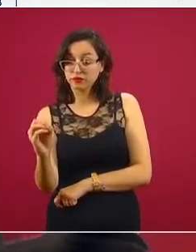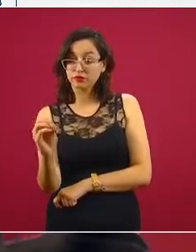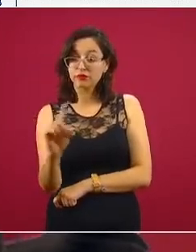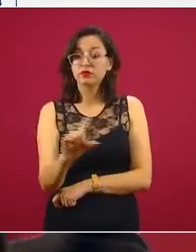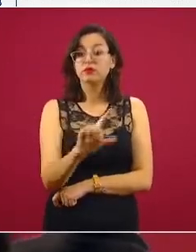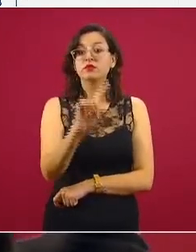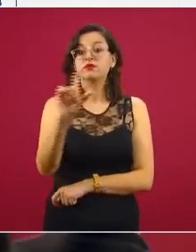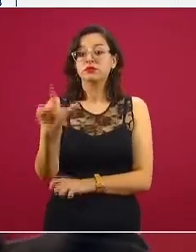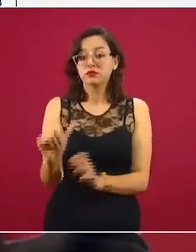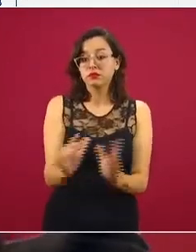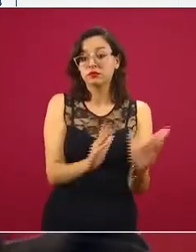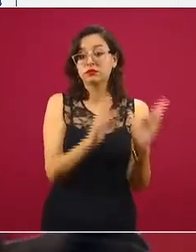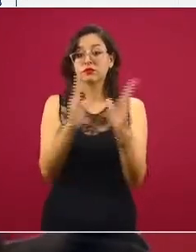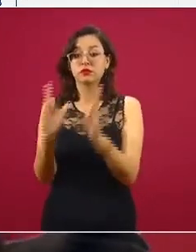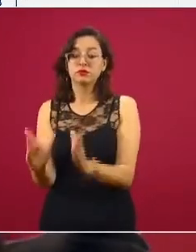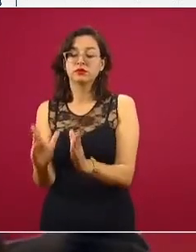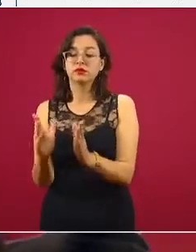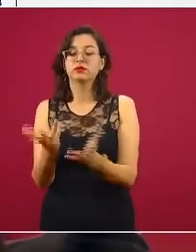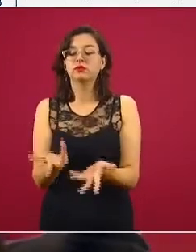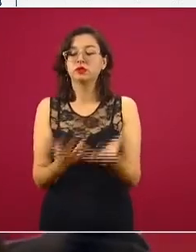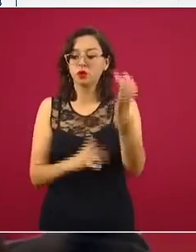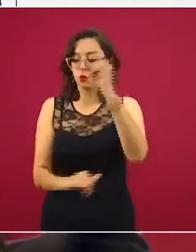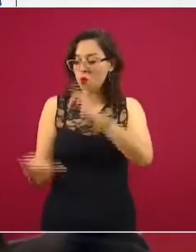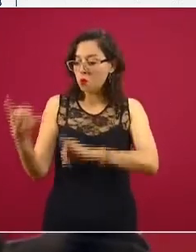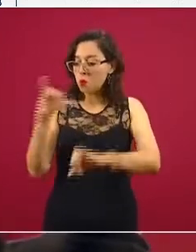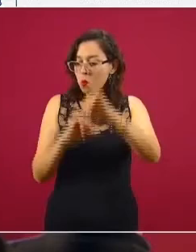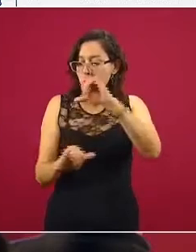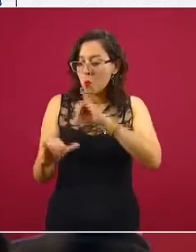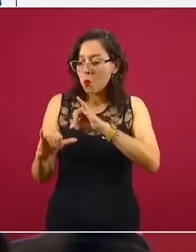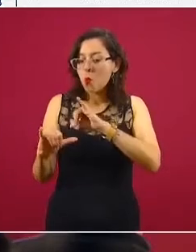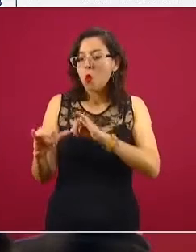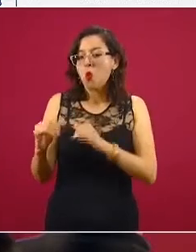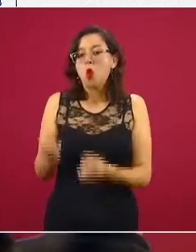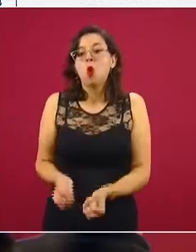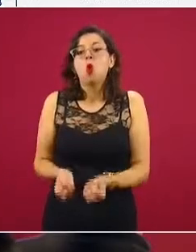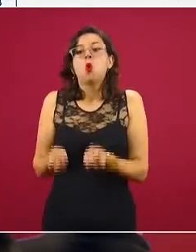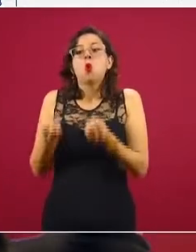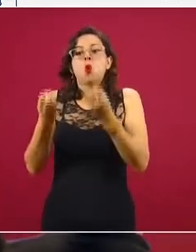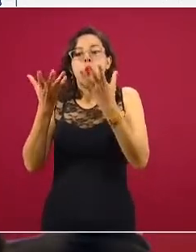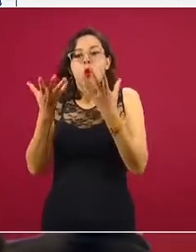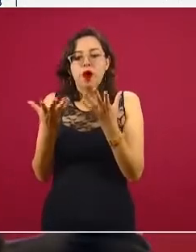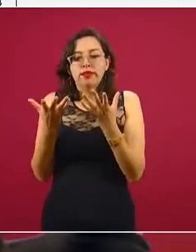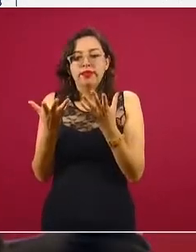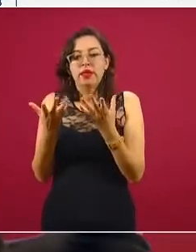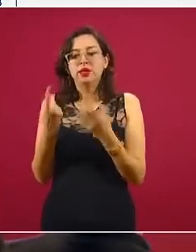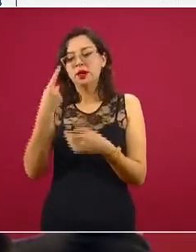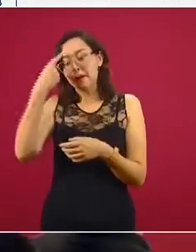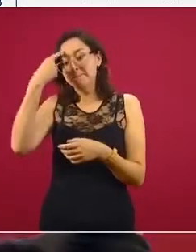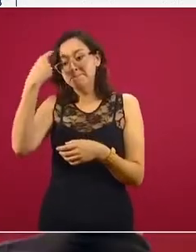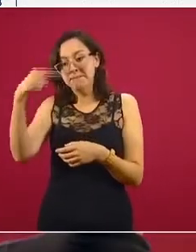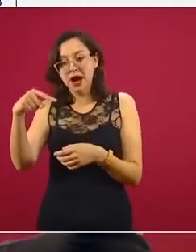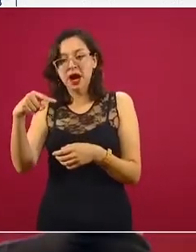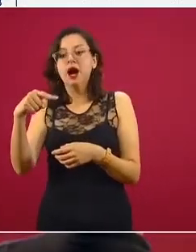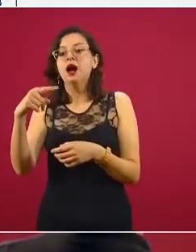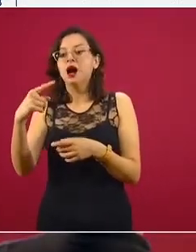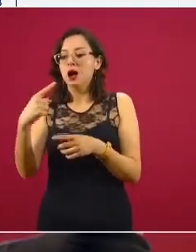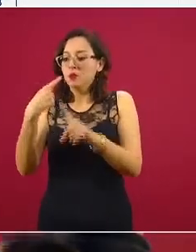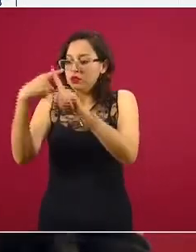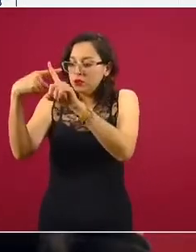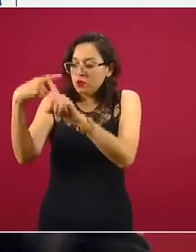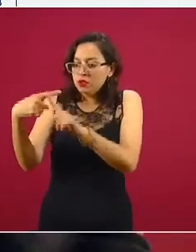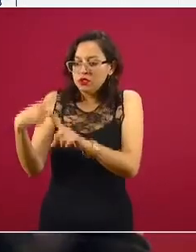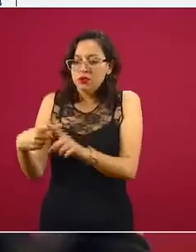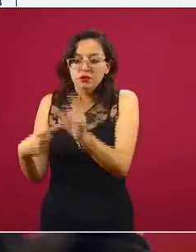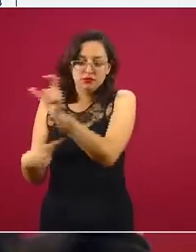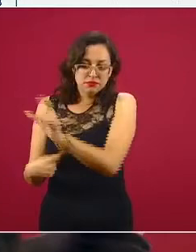Luego tenemos cuántas muestras se procesaron válidamente para llegar a este número,